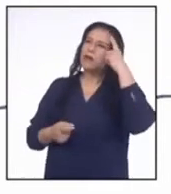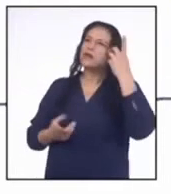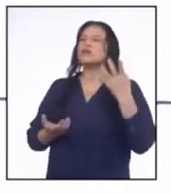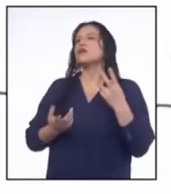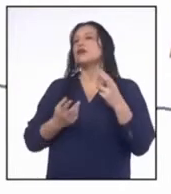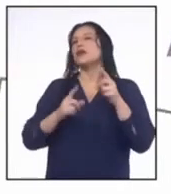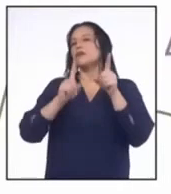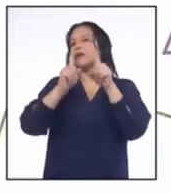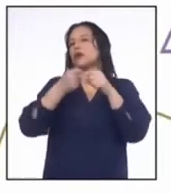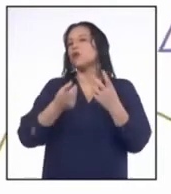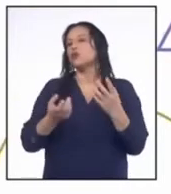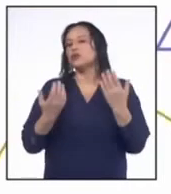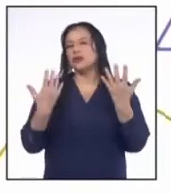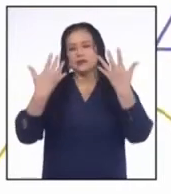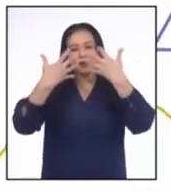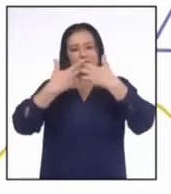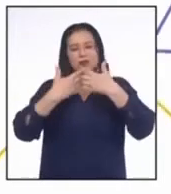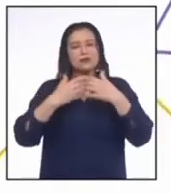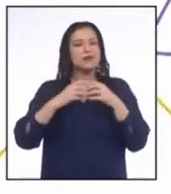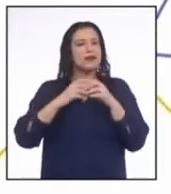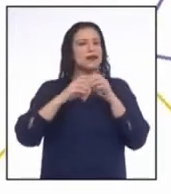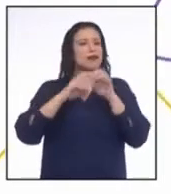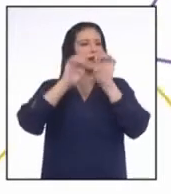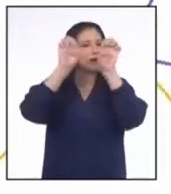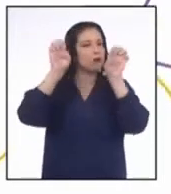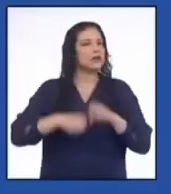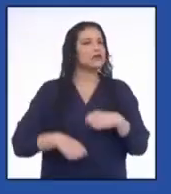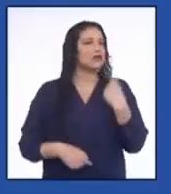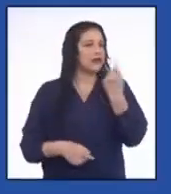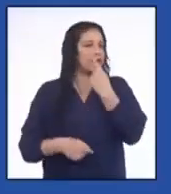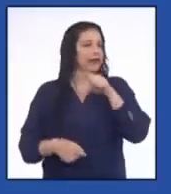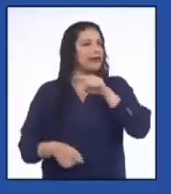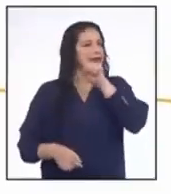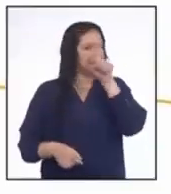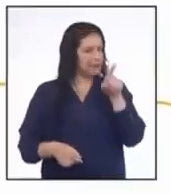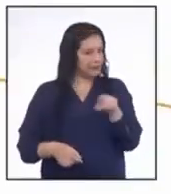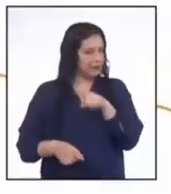de la circunferencia.